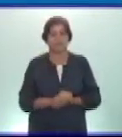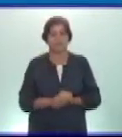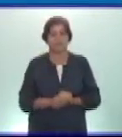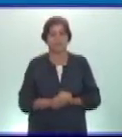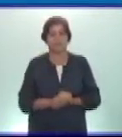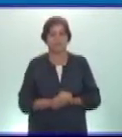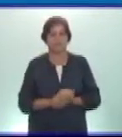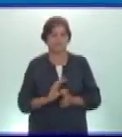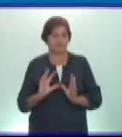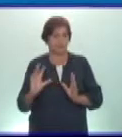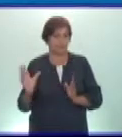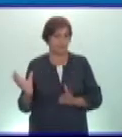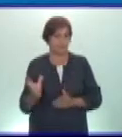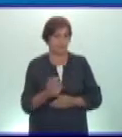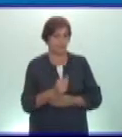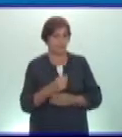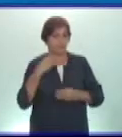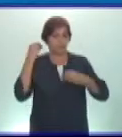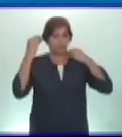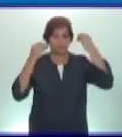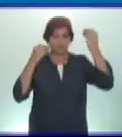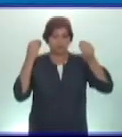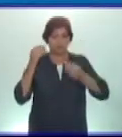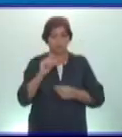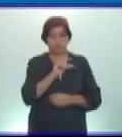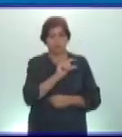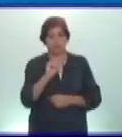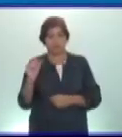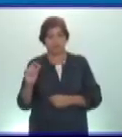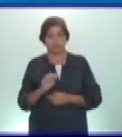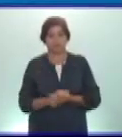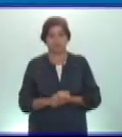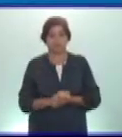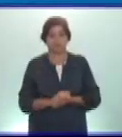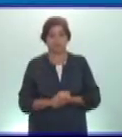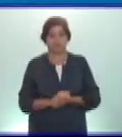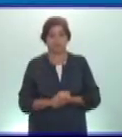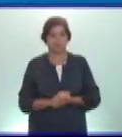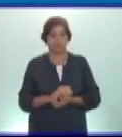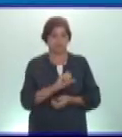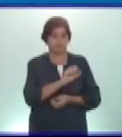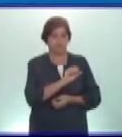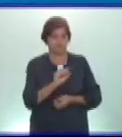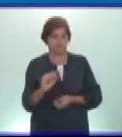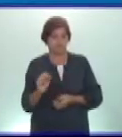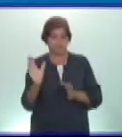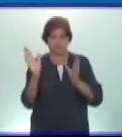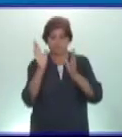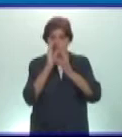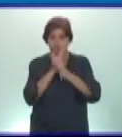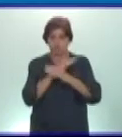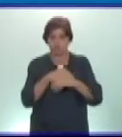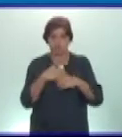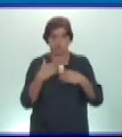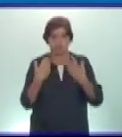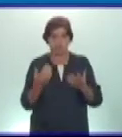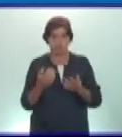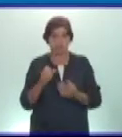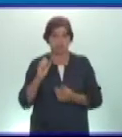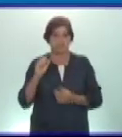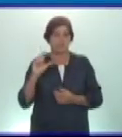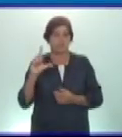entre todos a analizar la oración. El sujeto de la misma, por supuesto, está